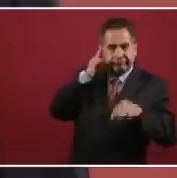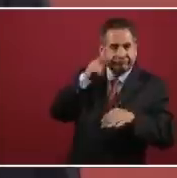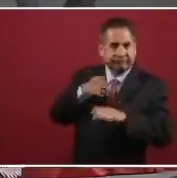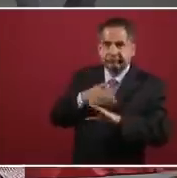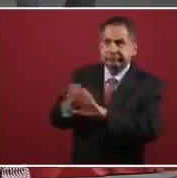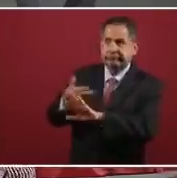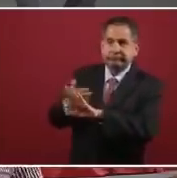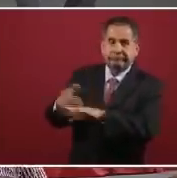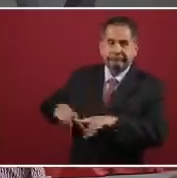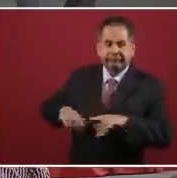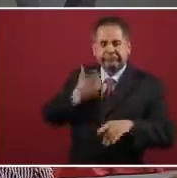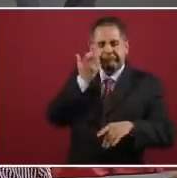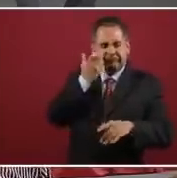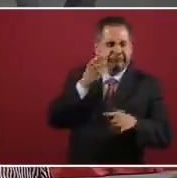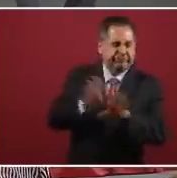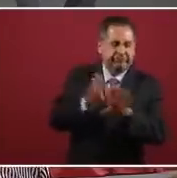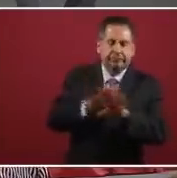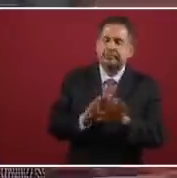para